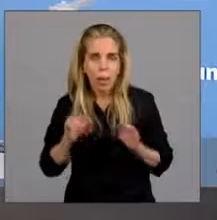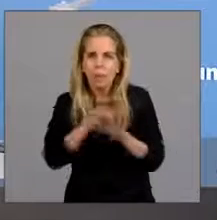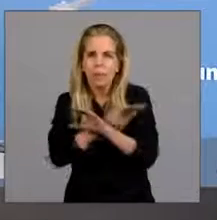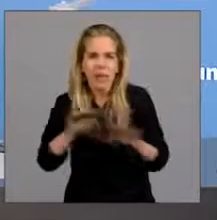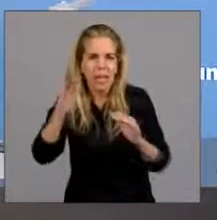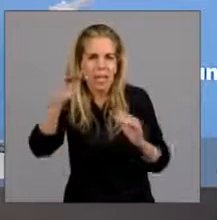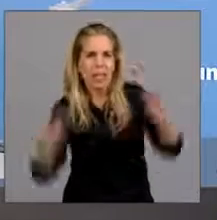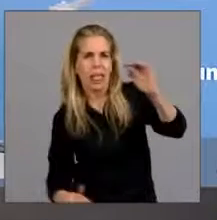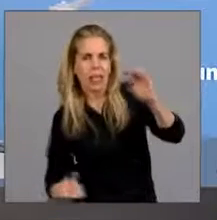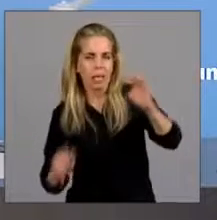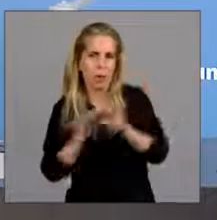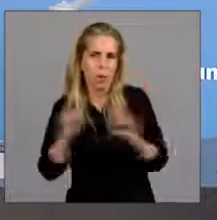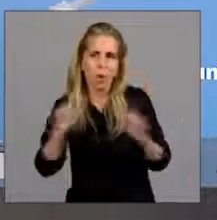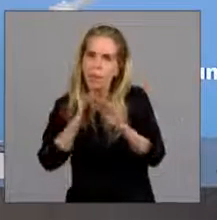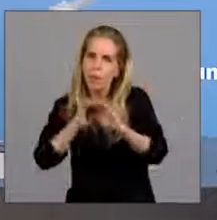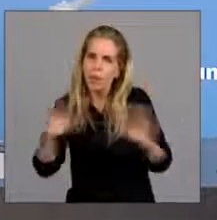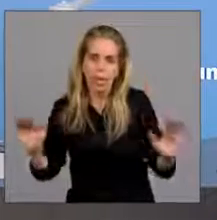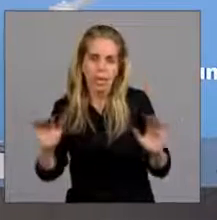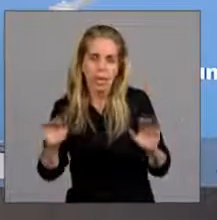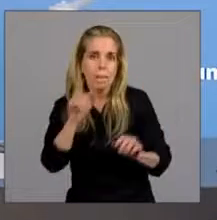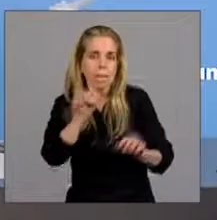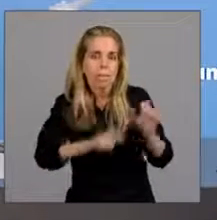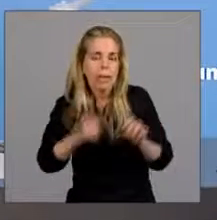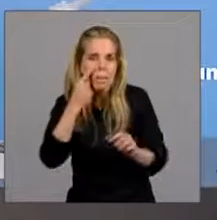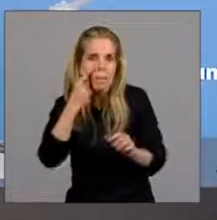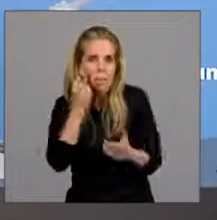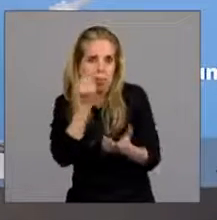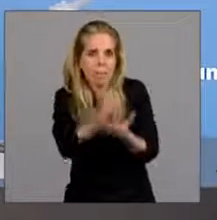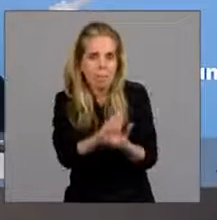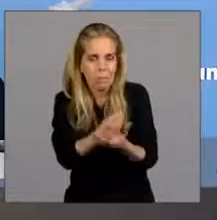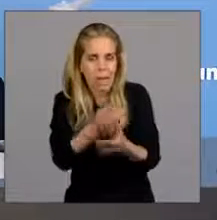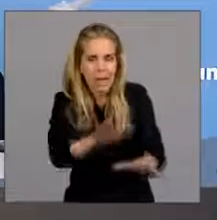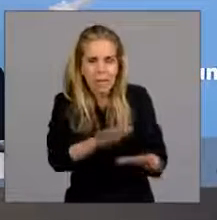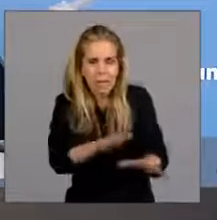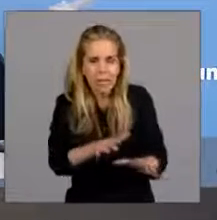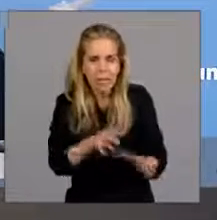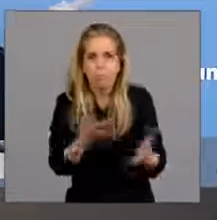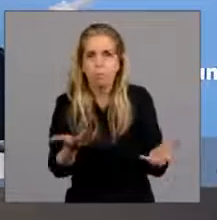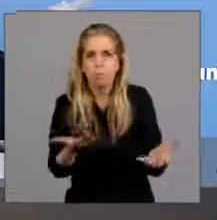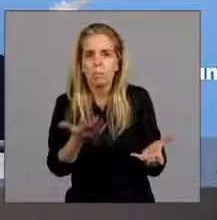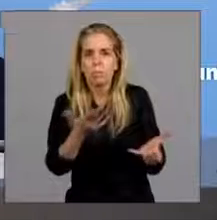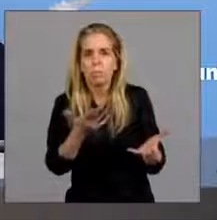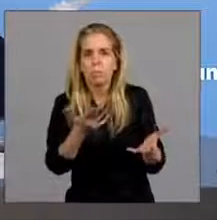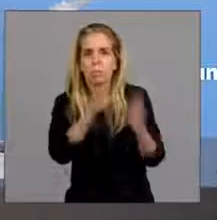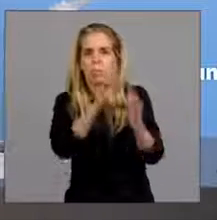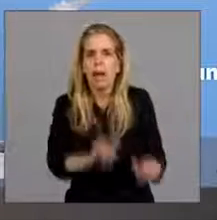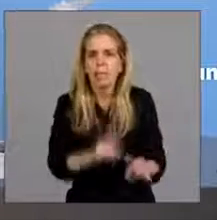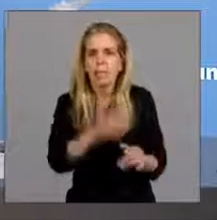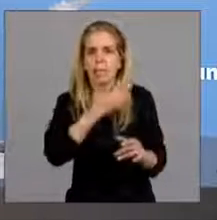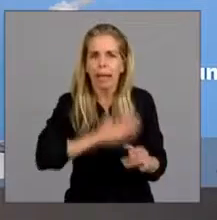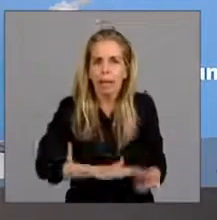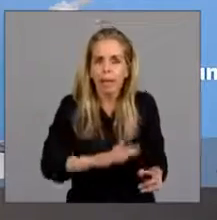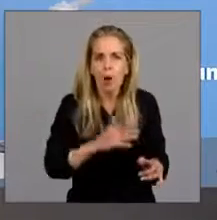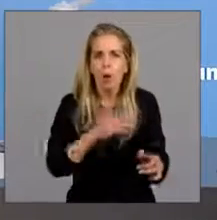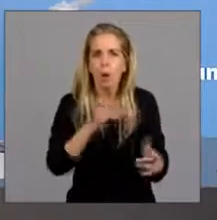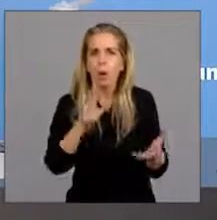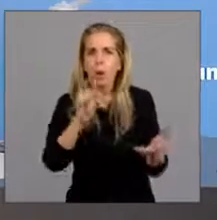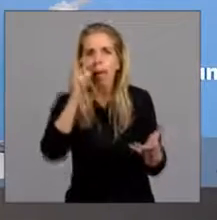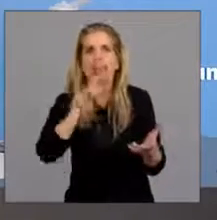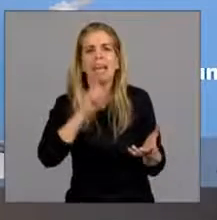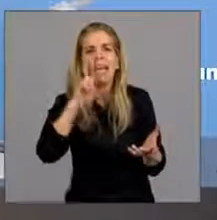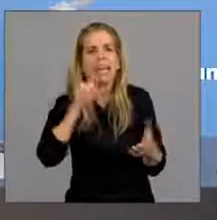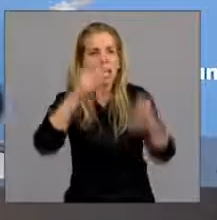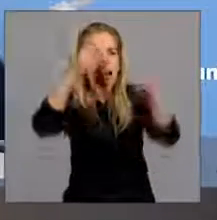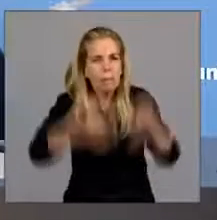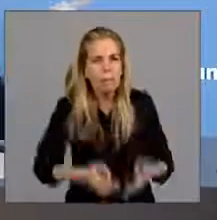desigualdad. Nadie puede vivir en paz, nadie puede tener una mirada ética de la